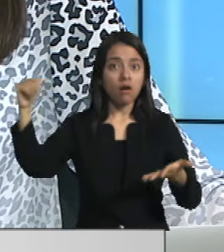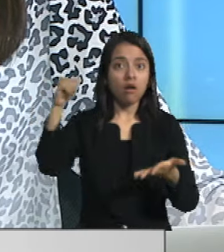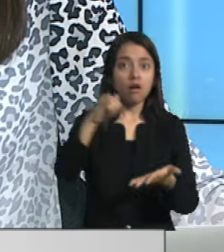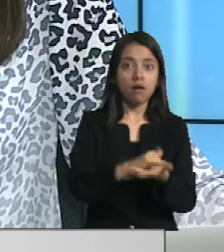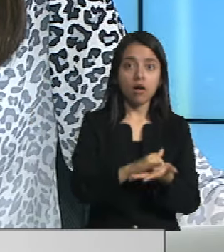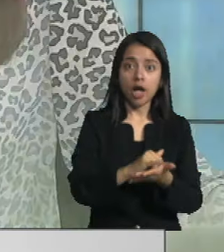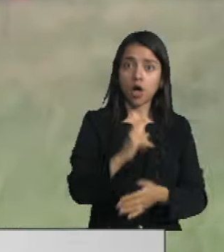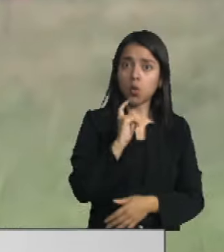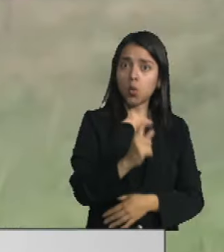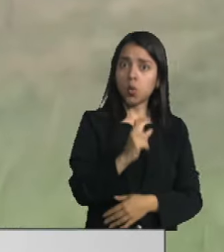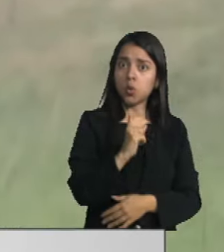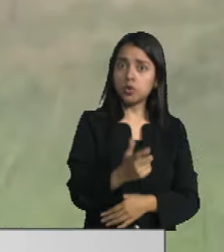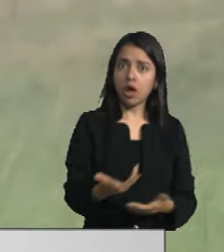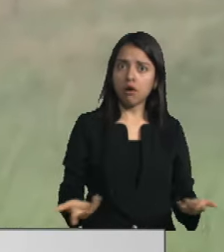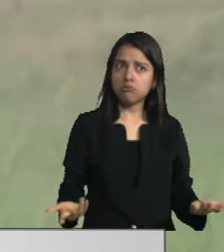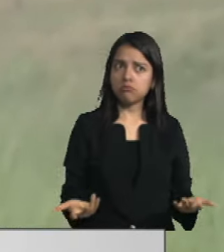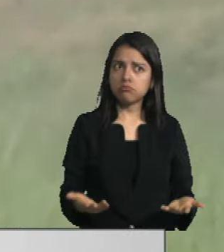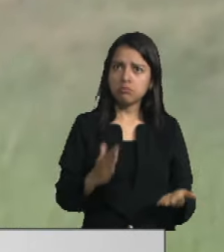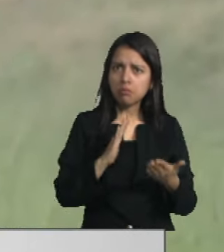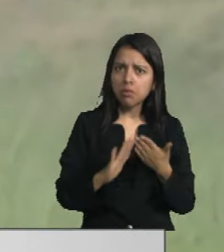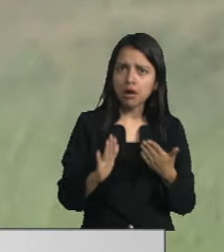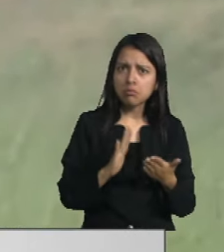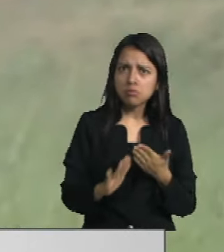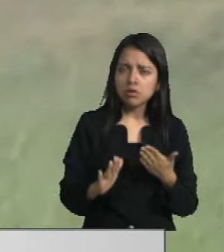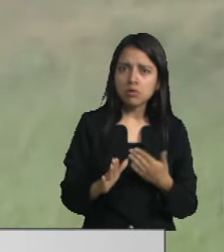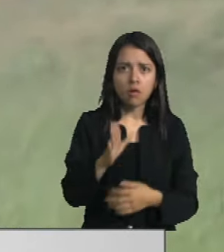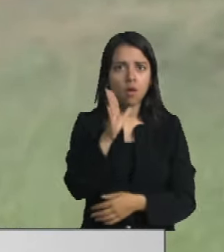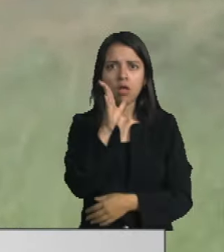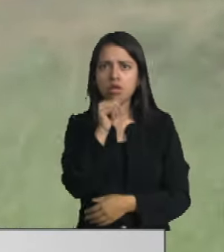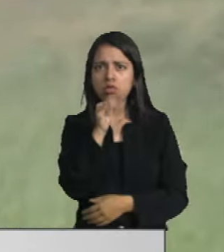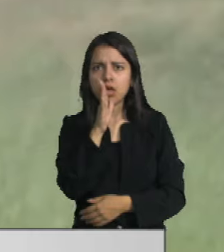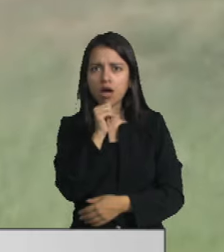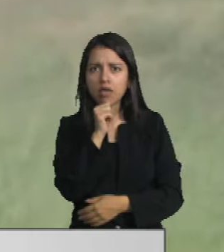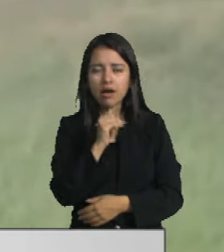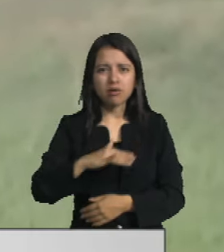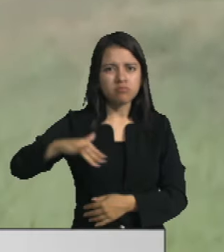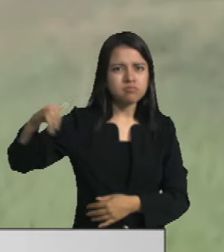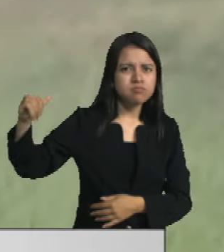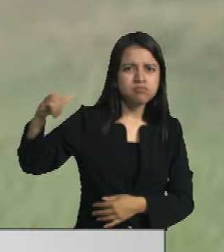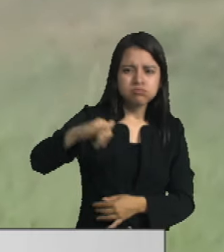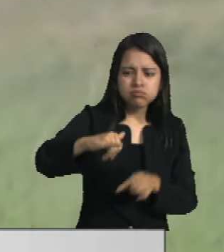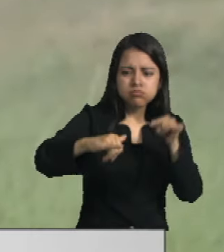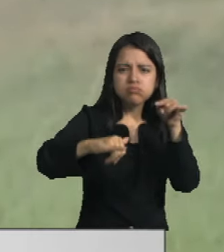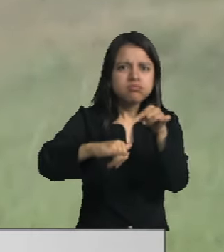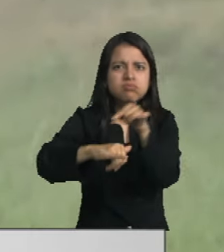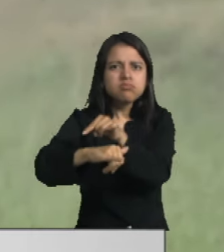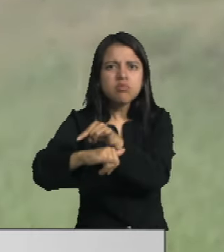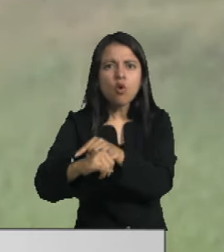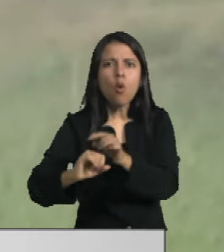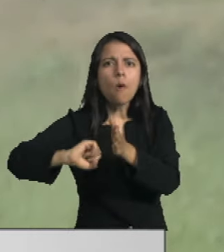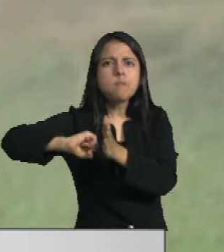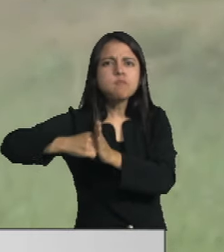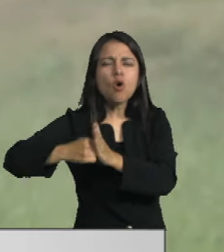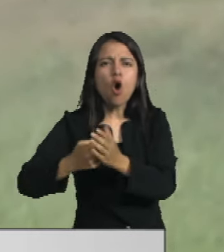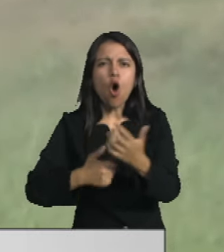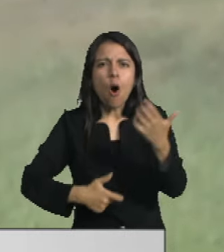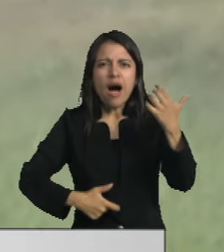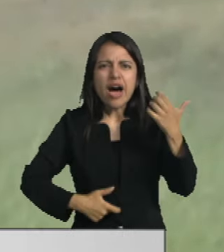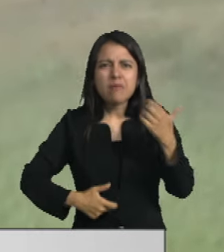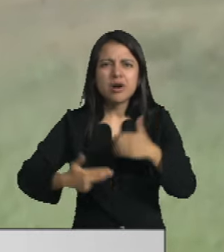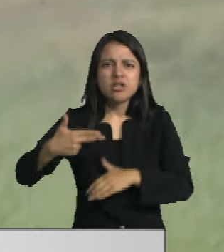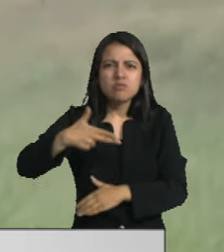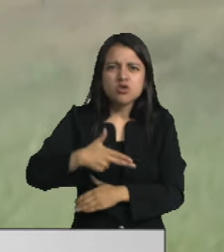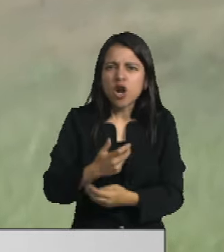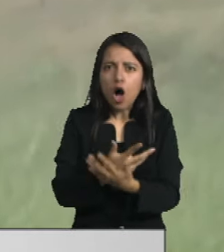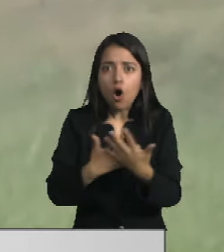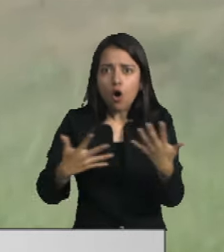aterrizó sin permiso en Cúcuta. Hay alerta en el alto gobierno y en las Fuerzas Armadas. La tripulación inicialmente aseguró que había tenido que